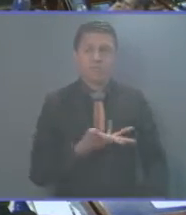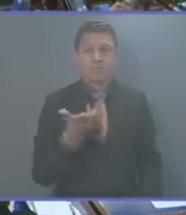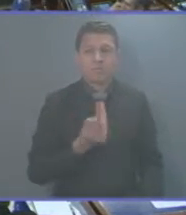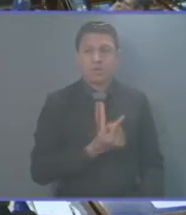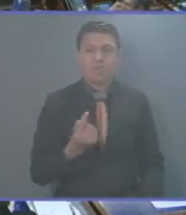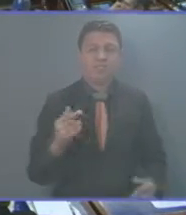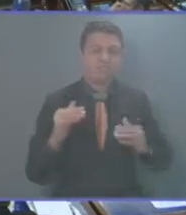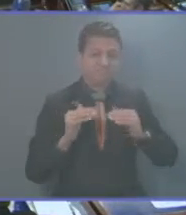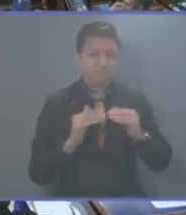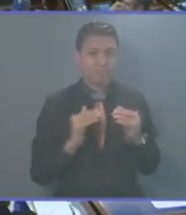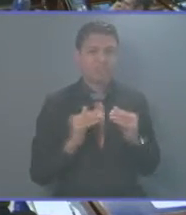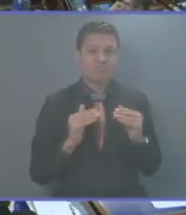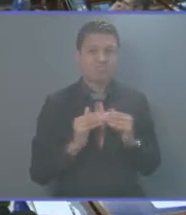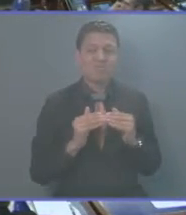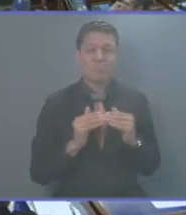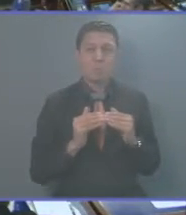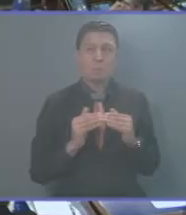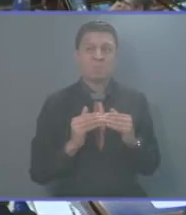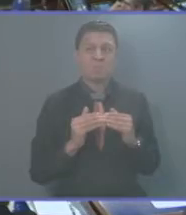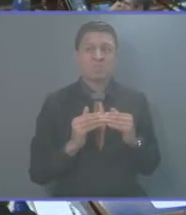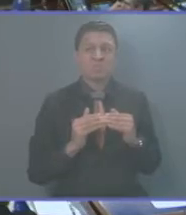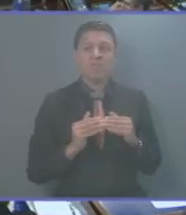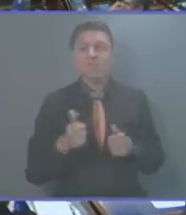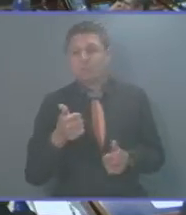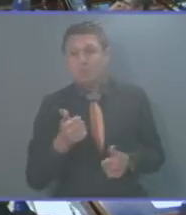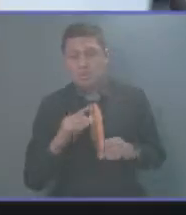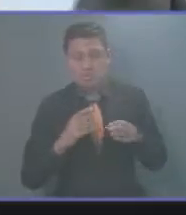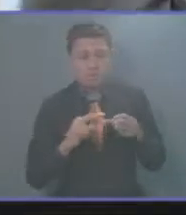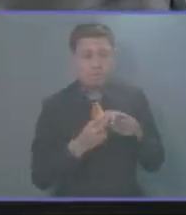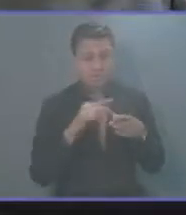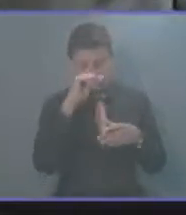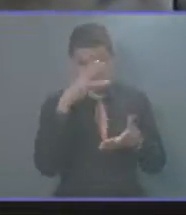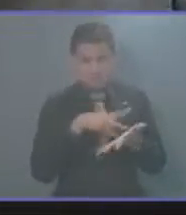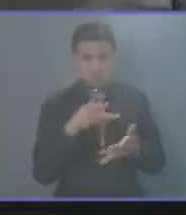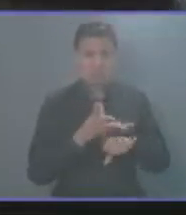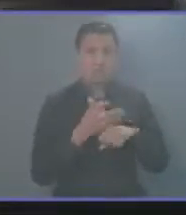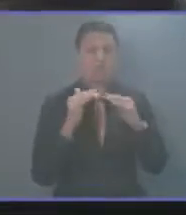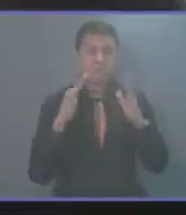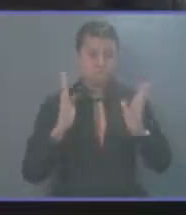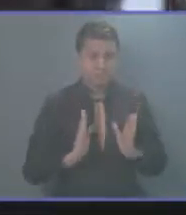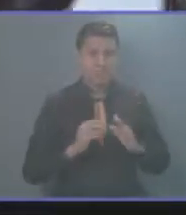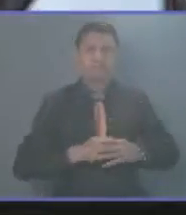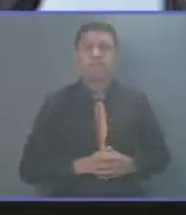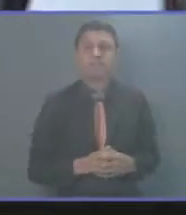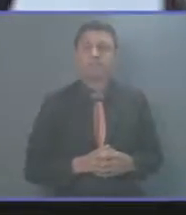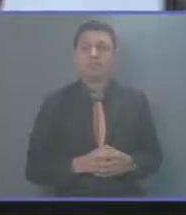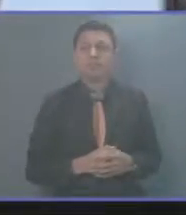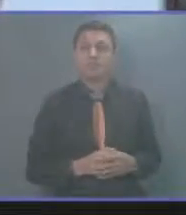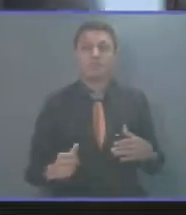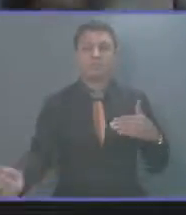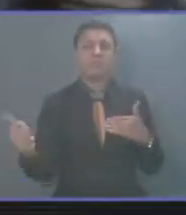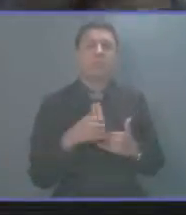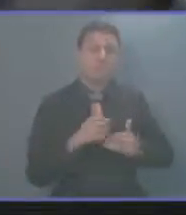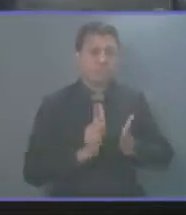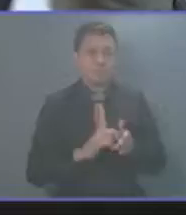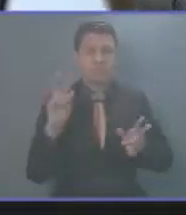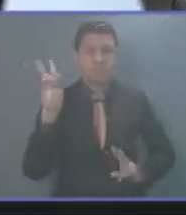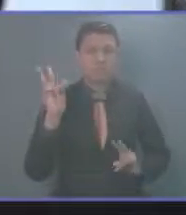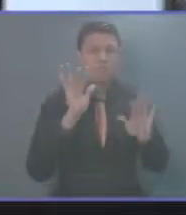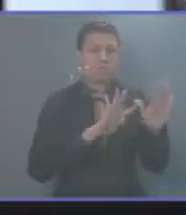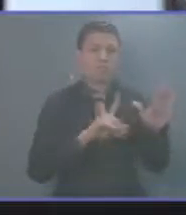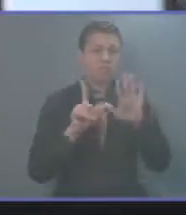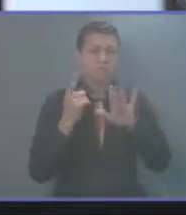las personas también bueno comisión de obras públicas transporte y vivienda palacio legislativo san salvador